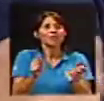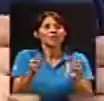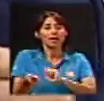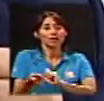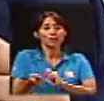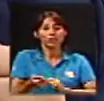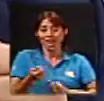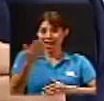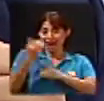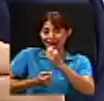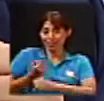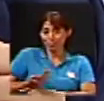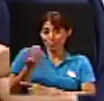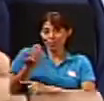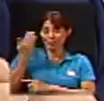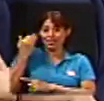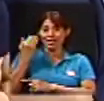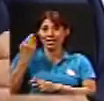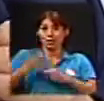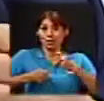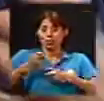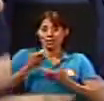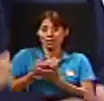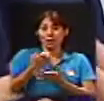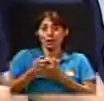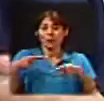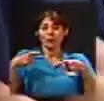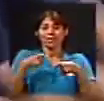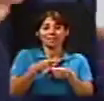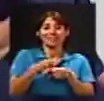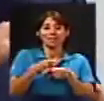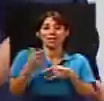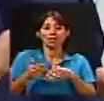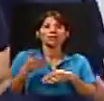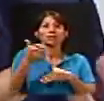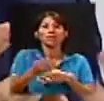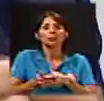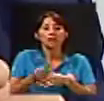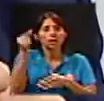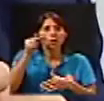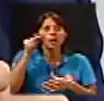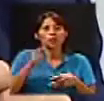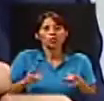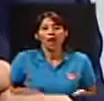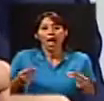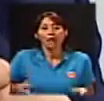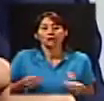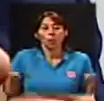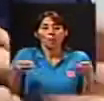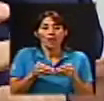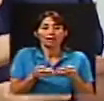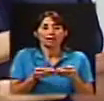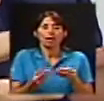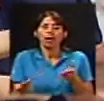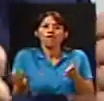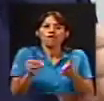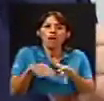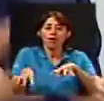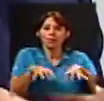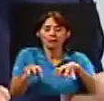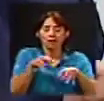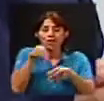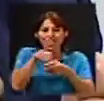crisis, el gobierno gastó más, lo cual permitió una reactivación interna, pero esos